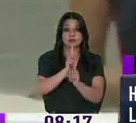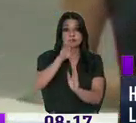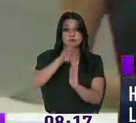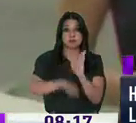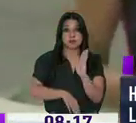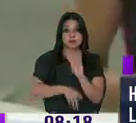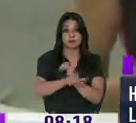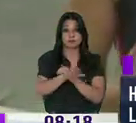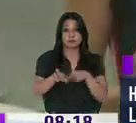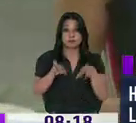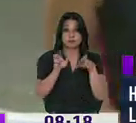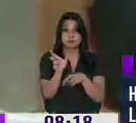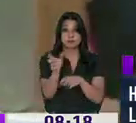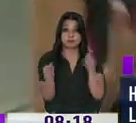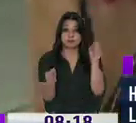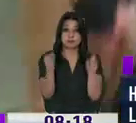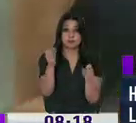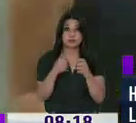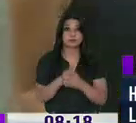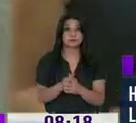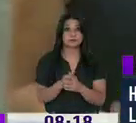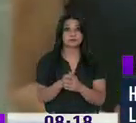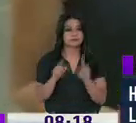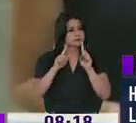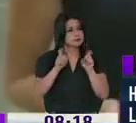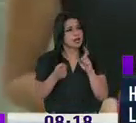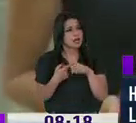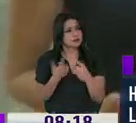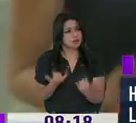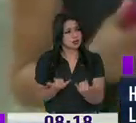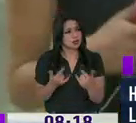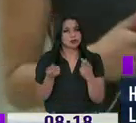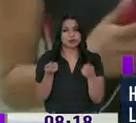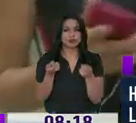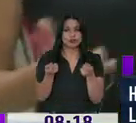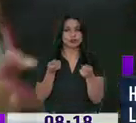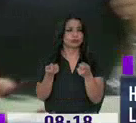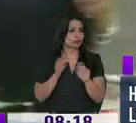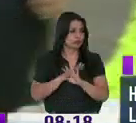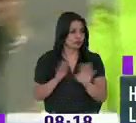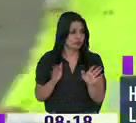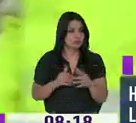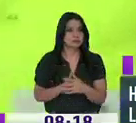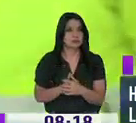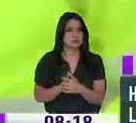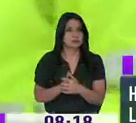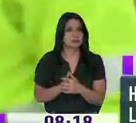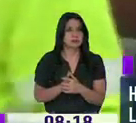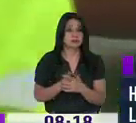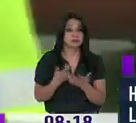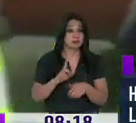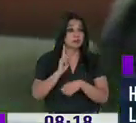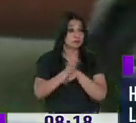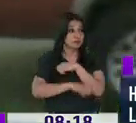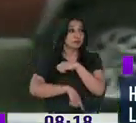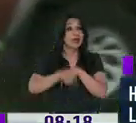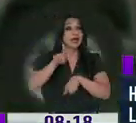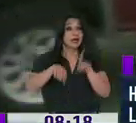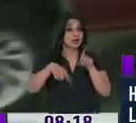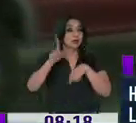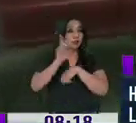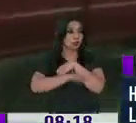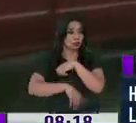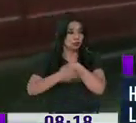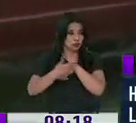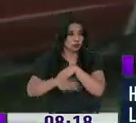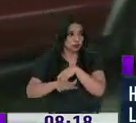licencia. Hasta el momento han realizado, me decía usted, varios operativos de este tipo y han sido ya sancionados algunas personas, además